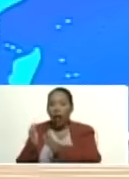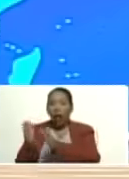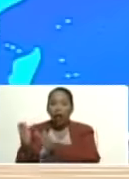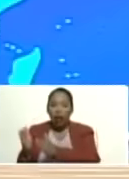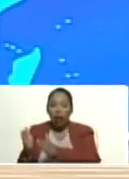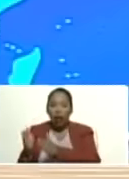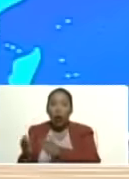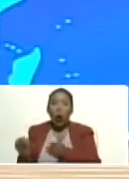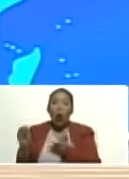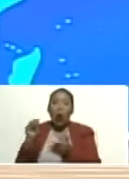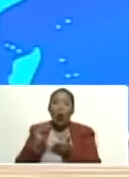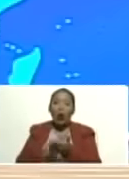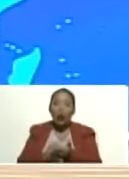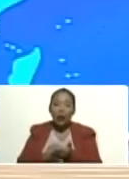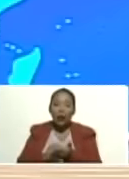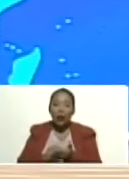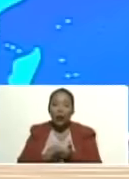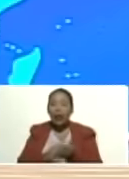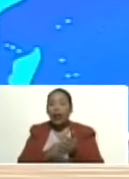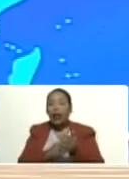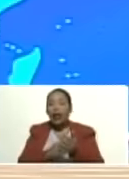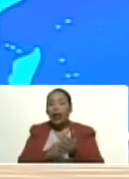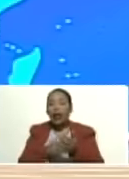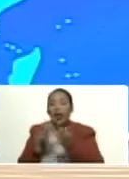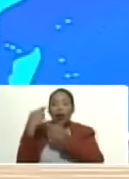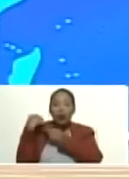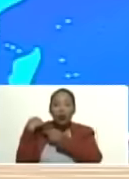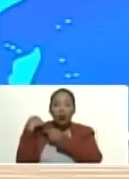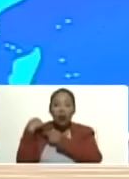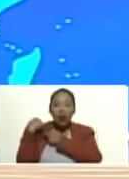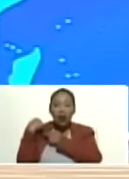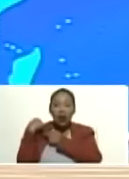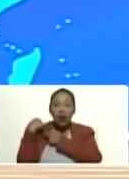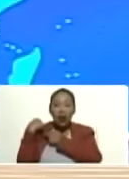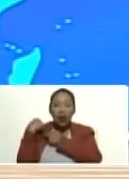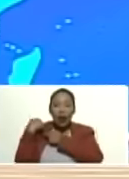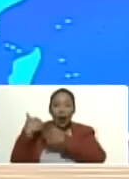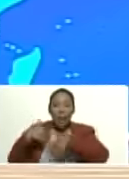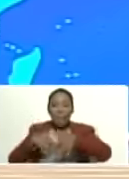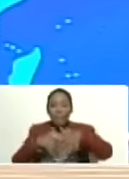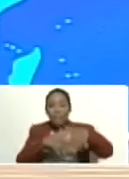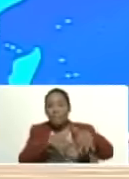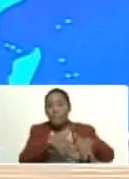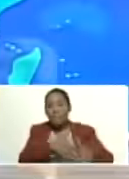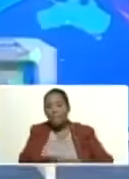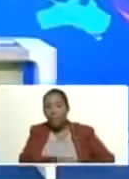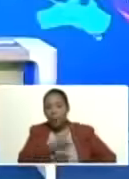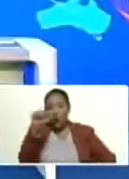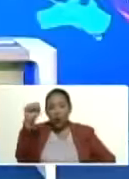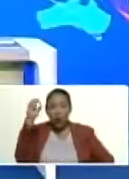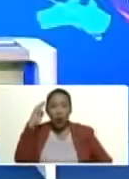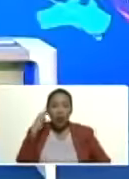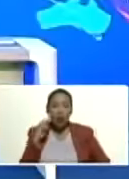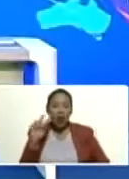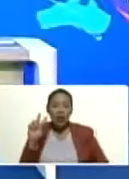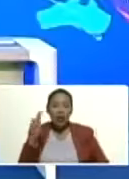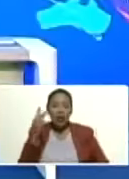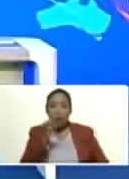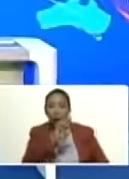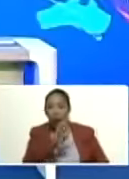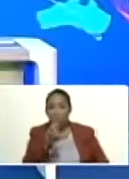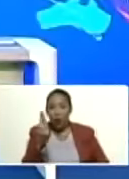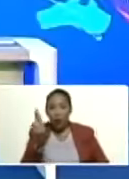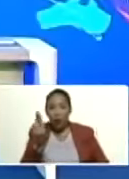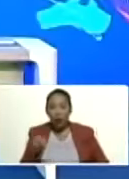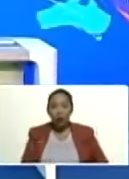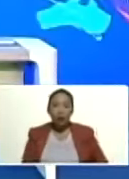retoma del territorio por parte del ejército ya libertador de Bolívar y la Segunda República,